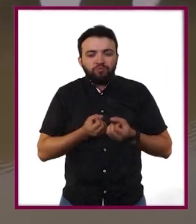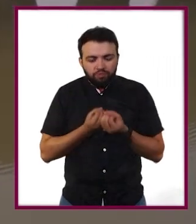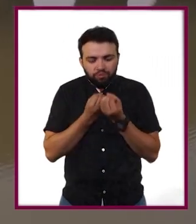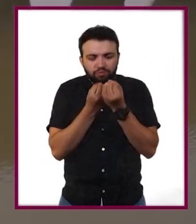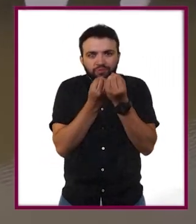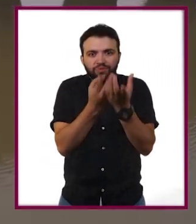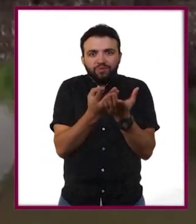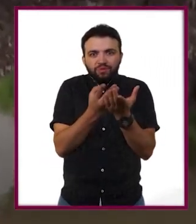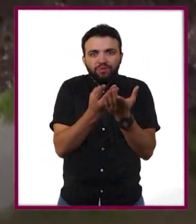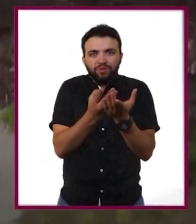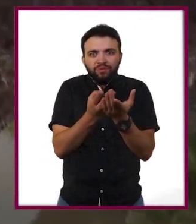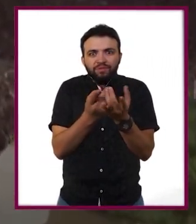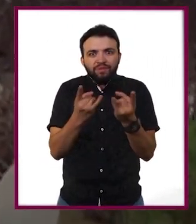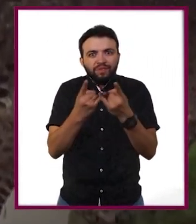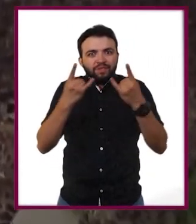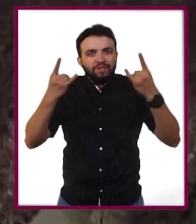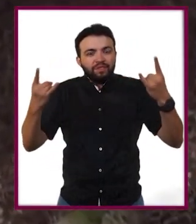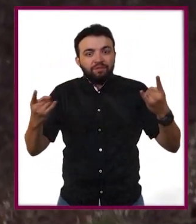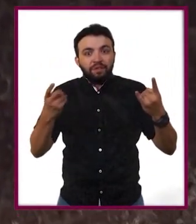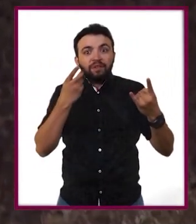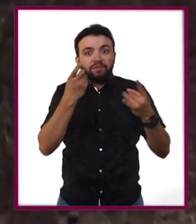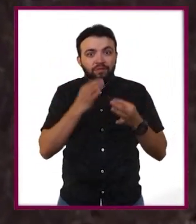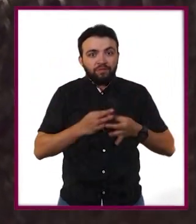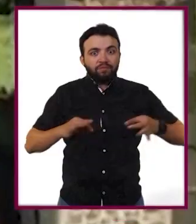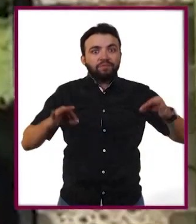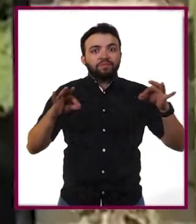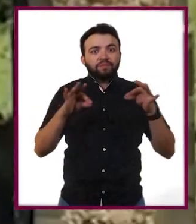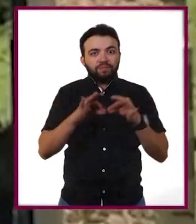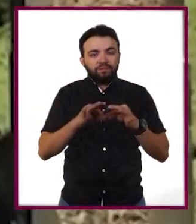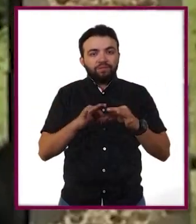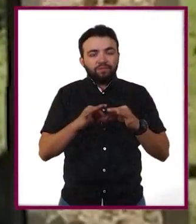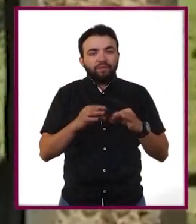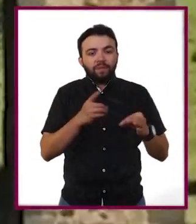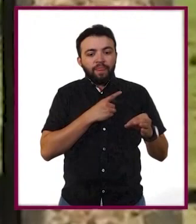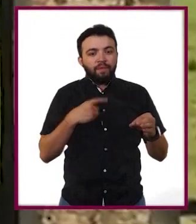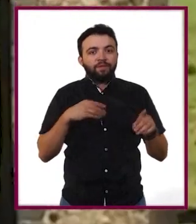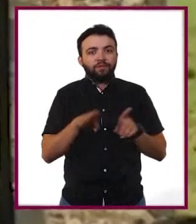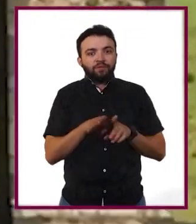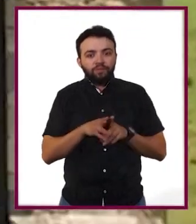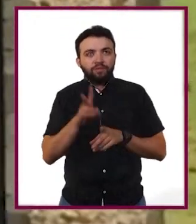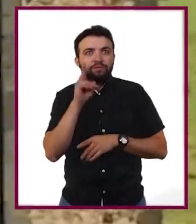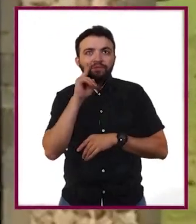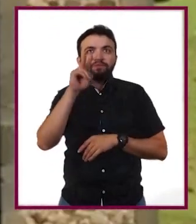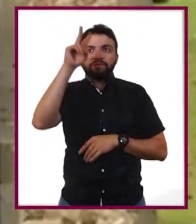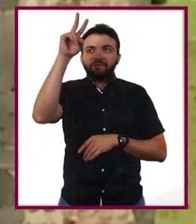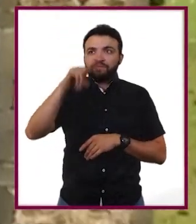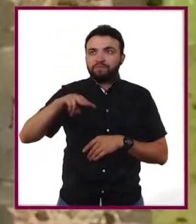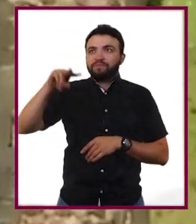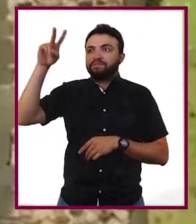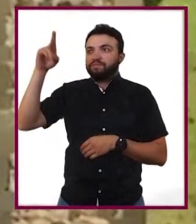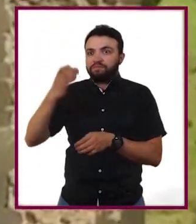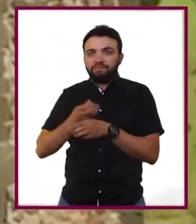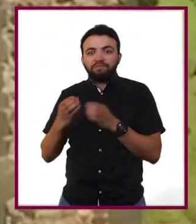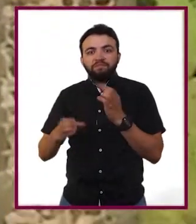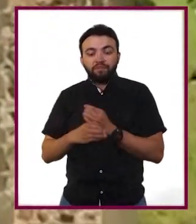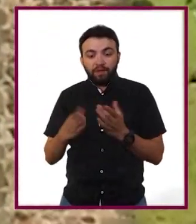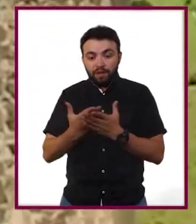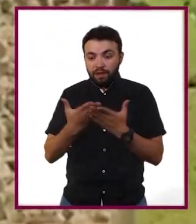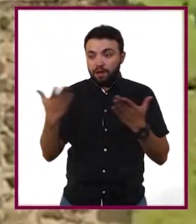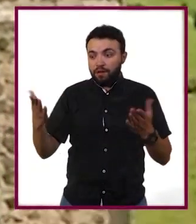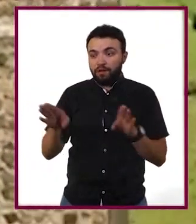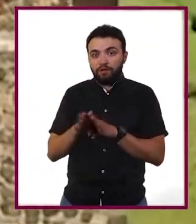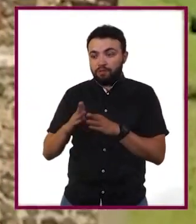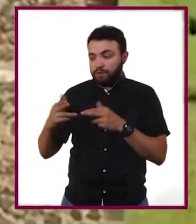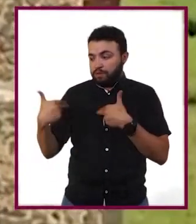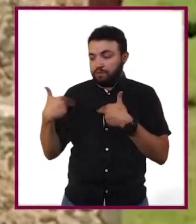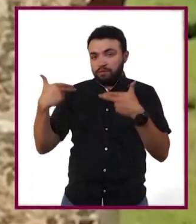histórico. Y creo que desde ese punto de vista es como tenemos que apreciar estas obras que, como digo, hoy forman parte de